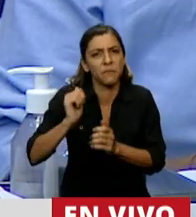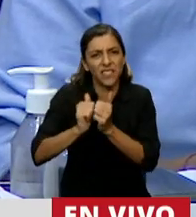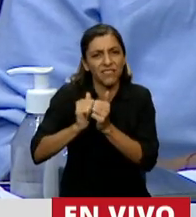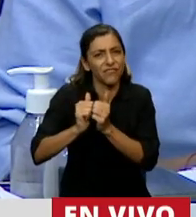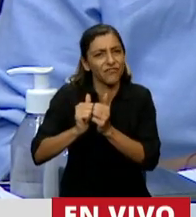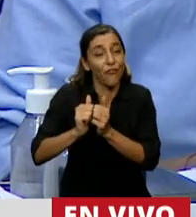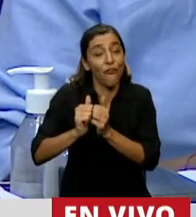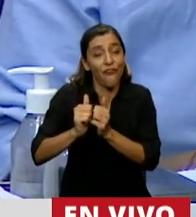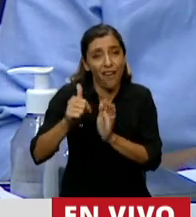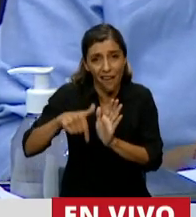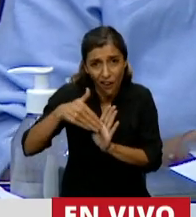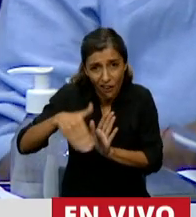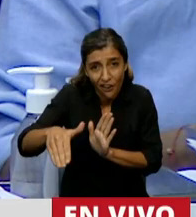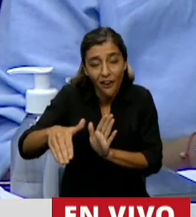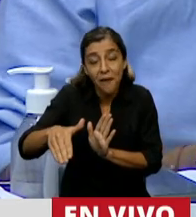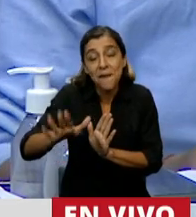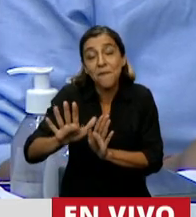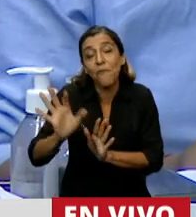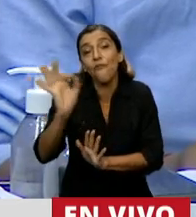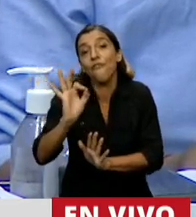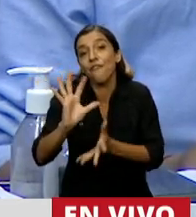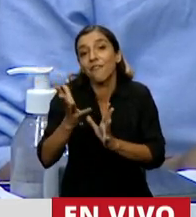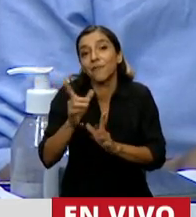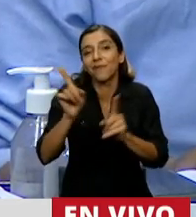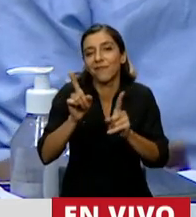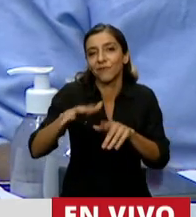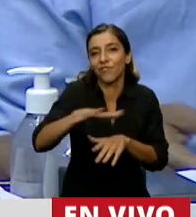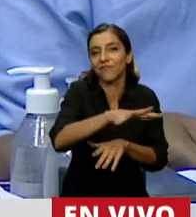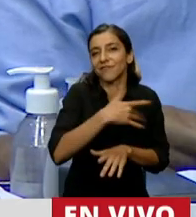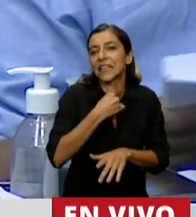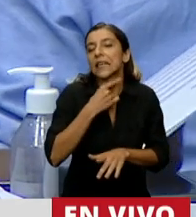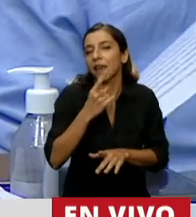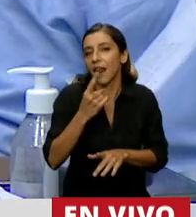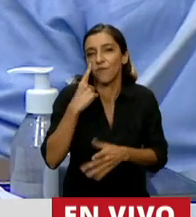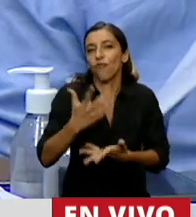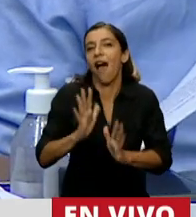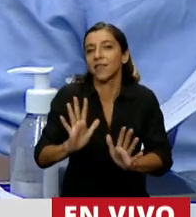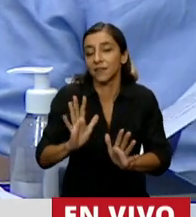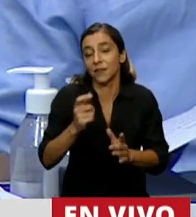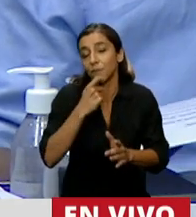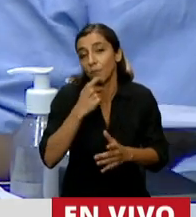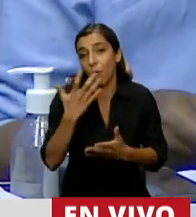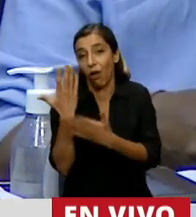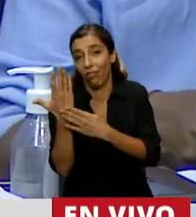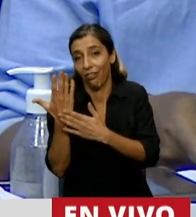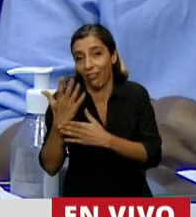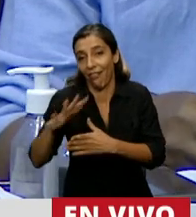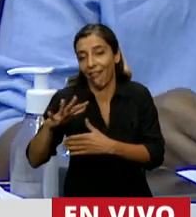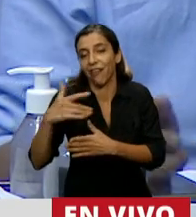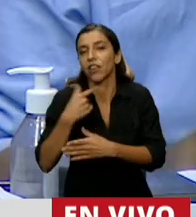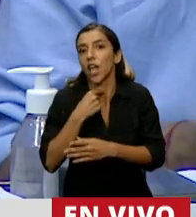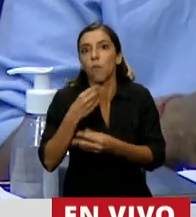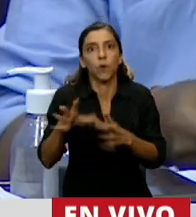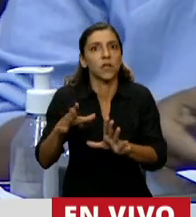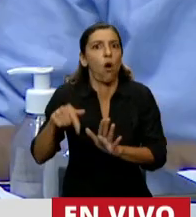hacer ciertos sectores, la derecha en la Argentina, como que todo